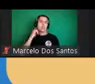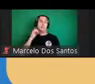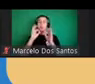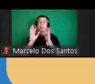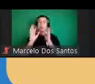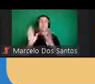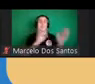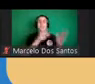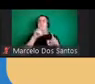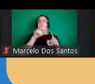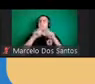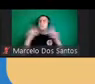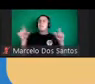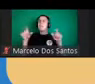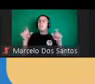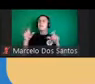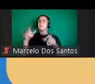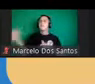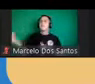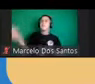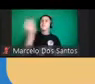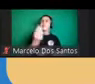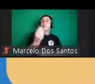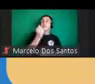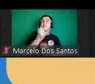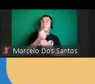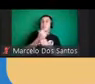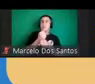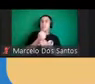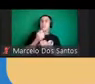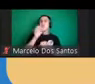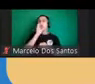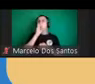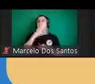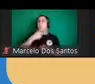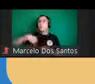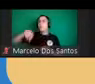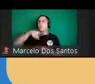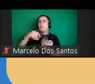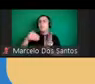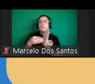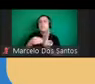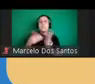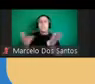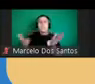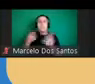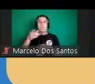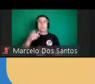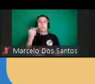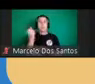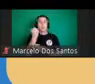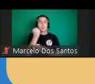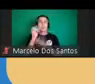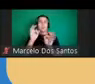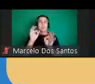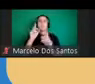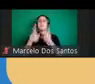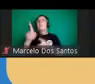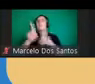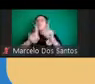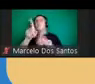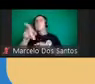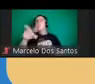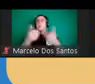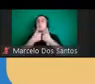sugerencias. Si por ahí hay algunas preguntas en el chat, si alguien me puede ir leyendo, voy a mirar también acá.